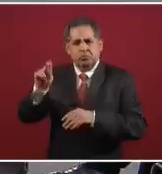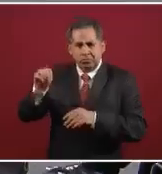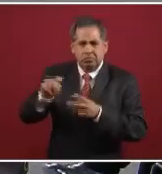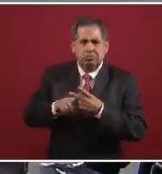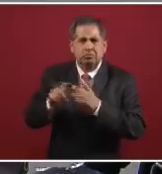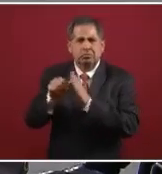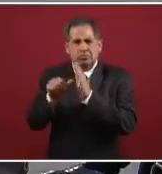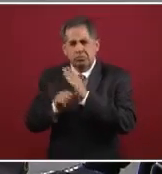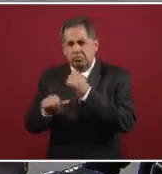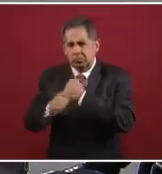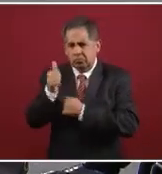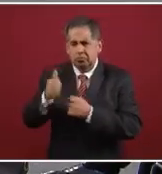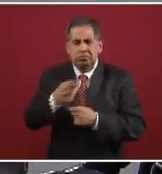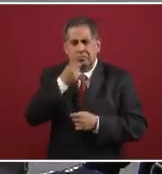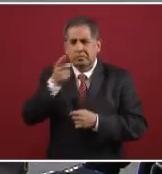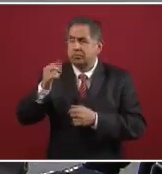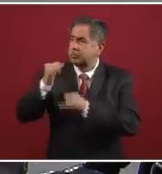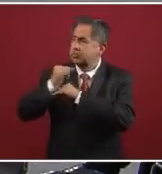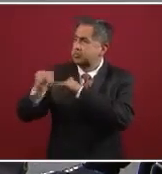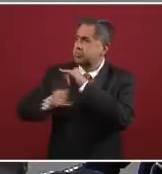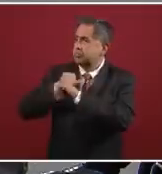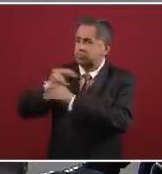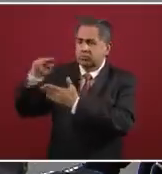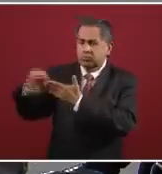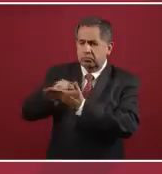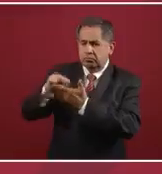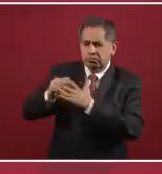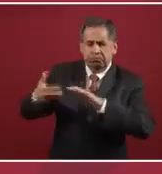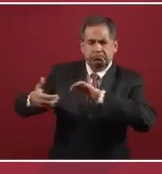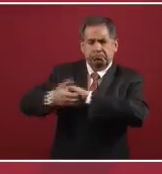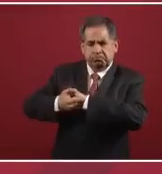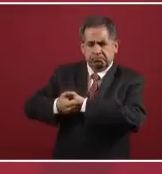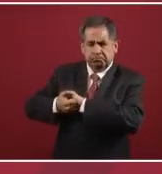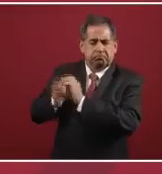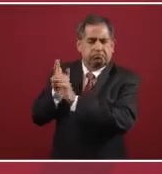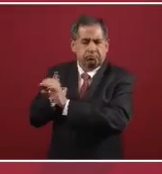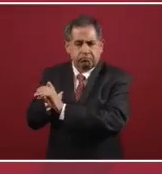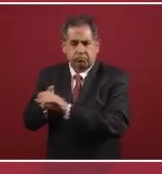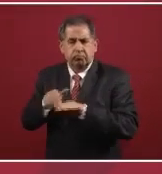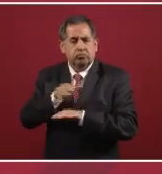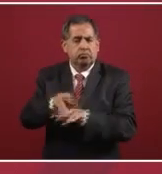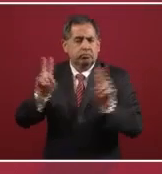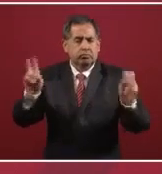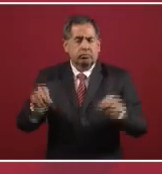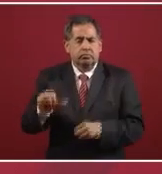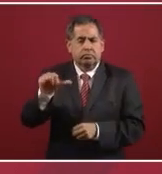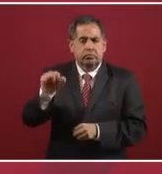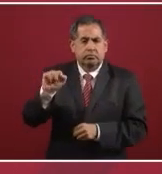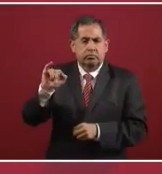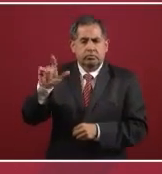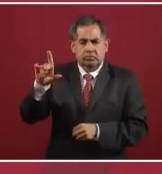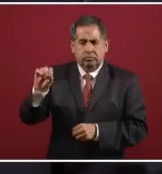11, qué dicen las convenciones acerca del asilo.